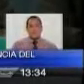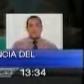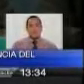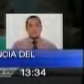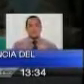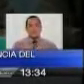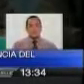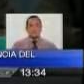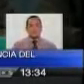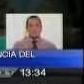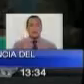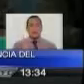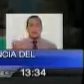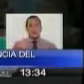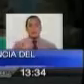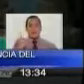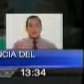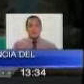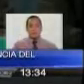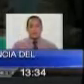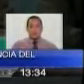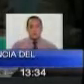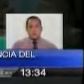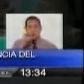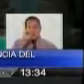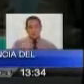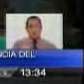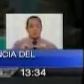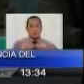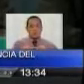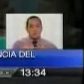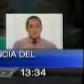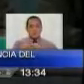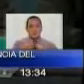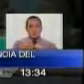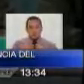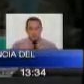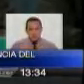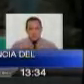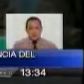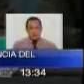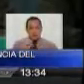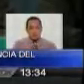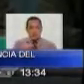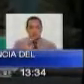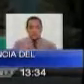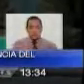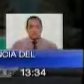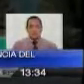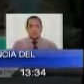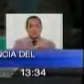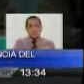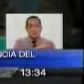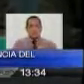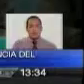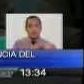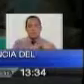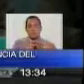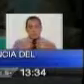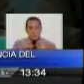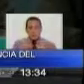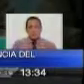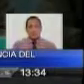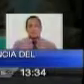ninguna contingencia al Estado peruano y seguiremos, repito, dando instrucciones a los procuradores, a los agentes, para